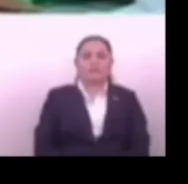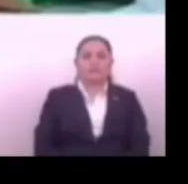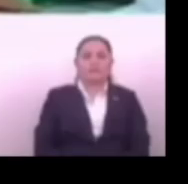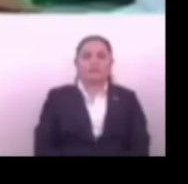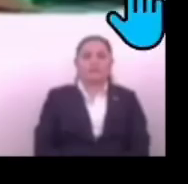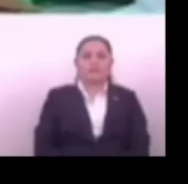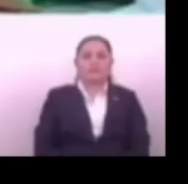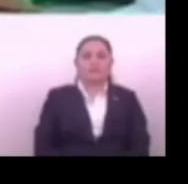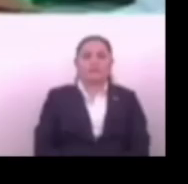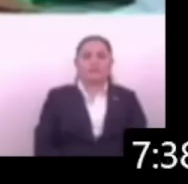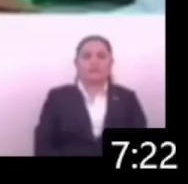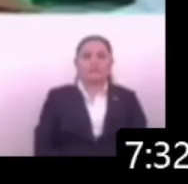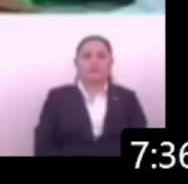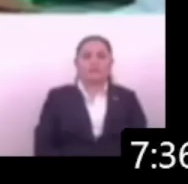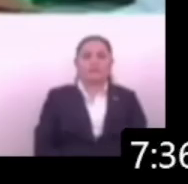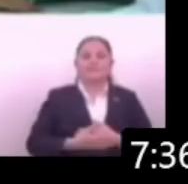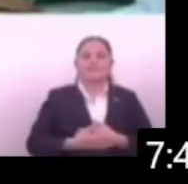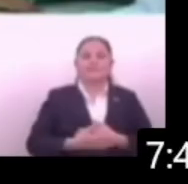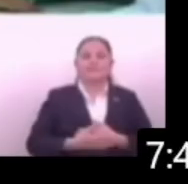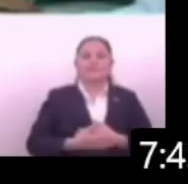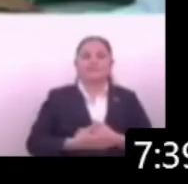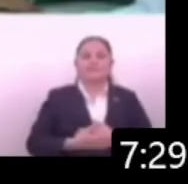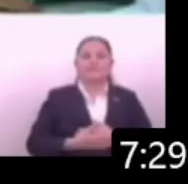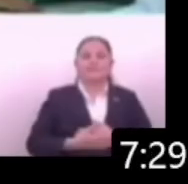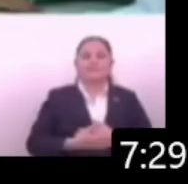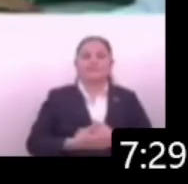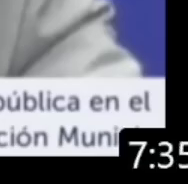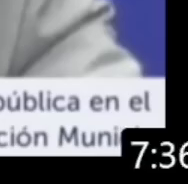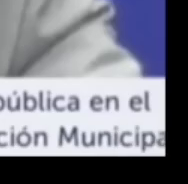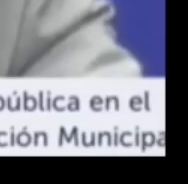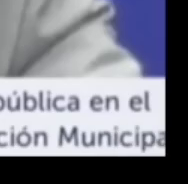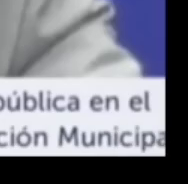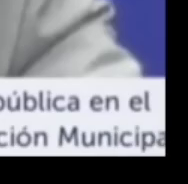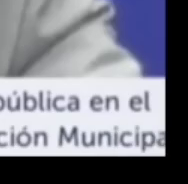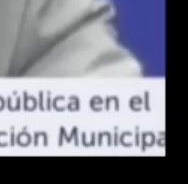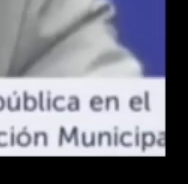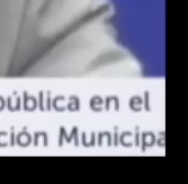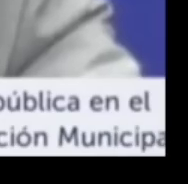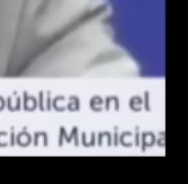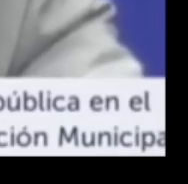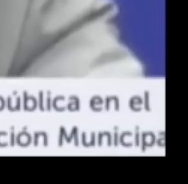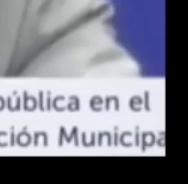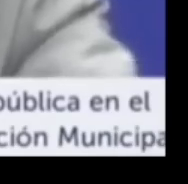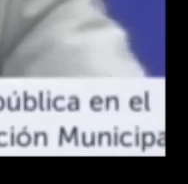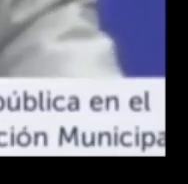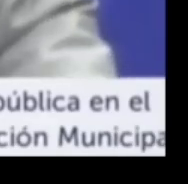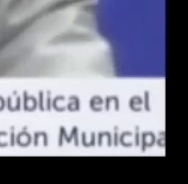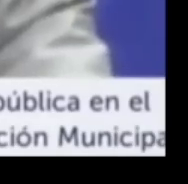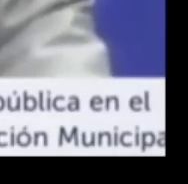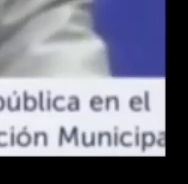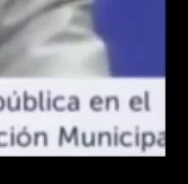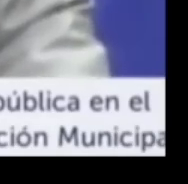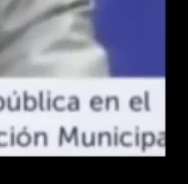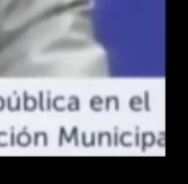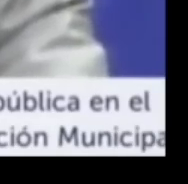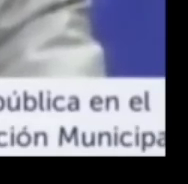mire. Gente, no, qué ahuevada, eso sí es ahuevada, gente. Mire, cuando ve que todo levanta la mano, mire. Con sus alcaldes, quienes estén de acuerdo,